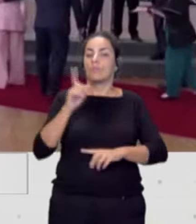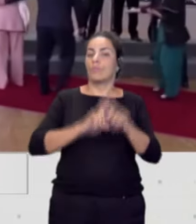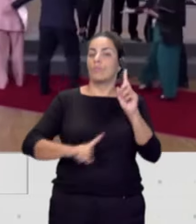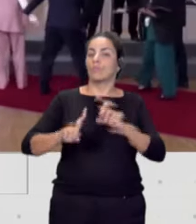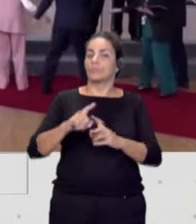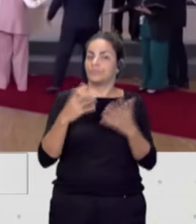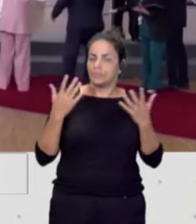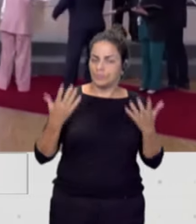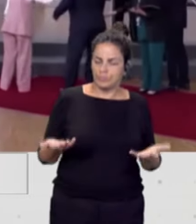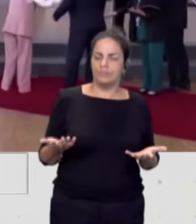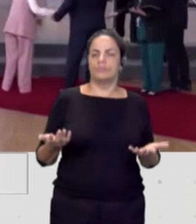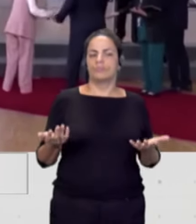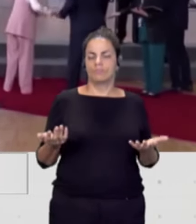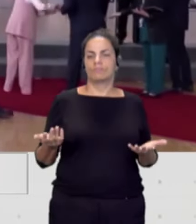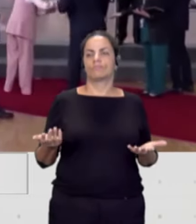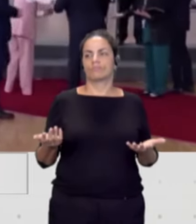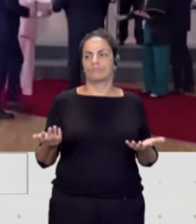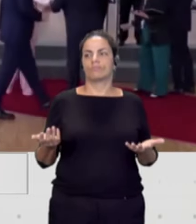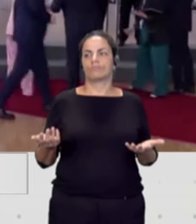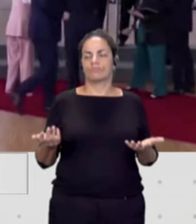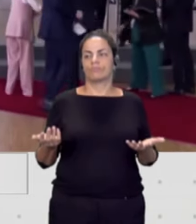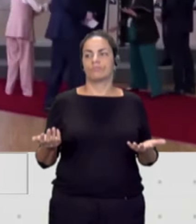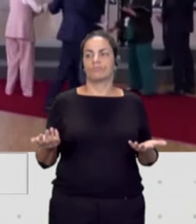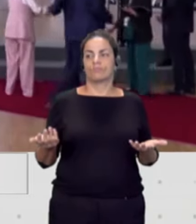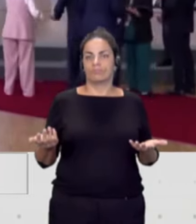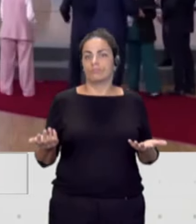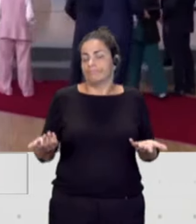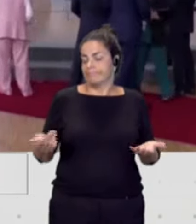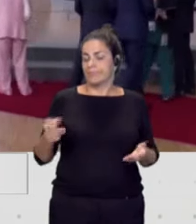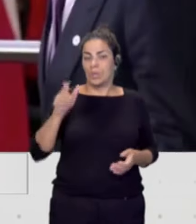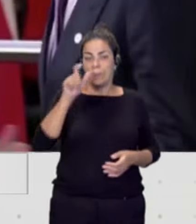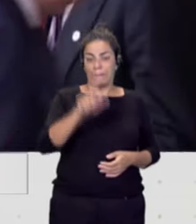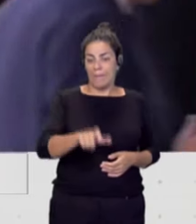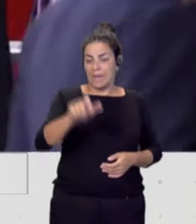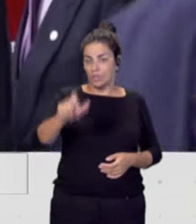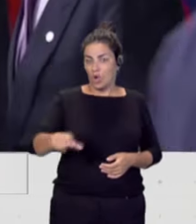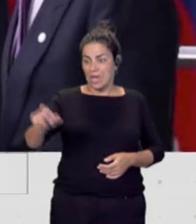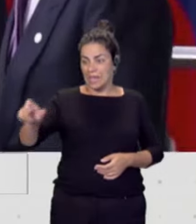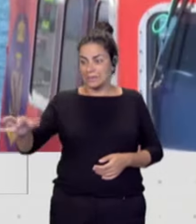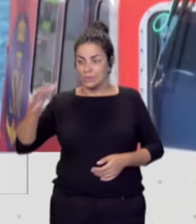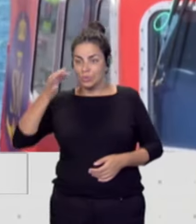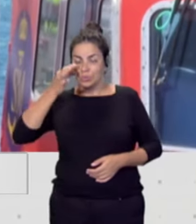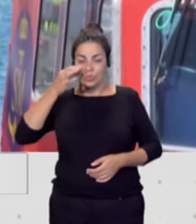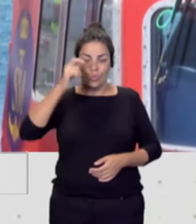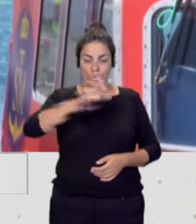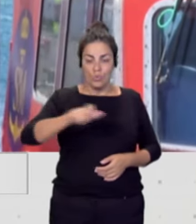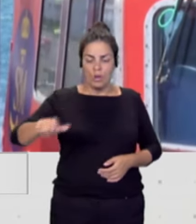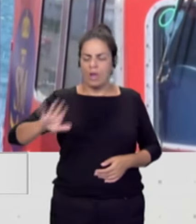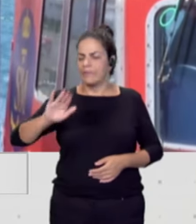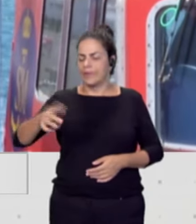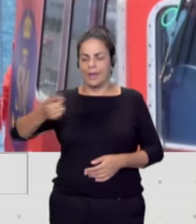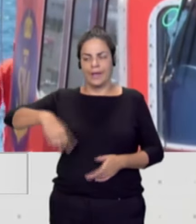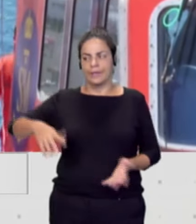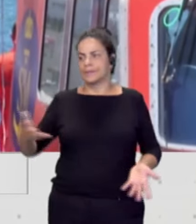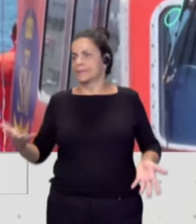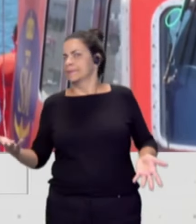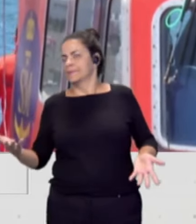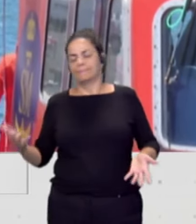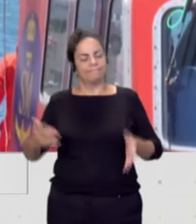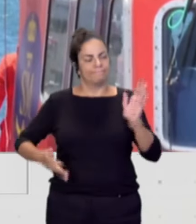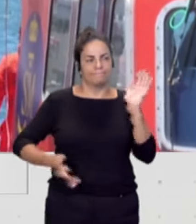que lo que sigue siendo son personas, seres humanos que se ven obligados a cruzar el mar en